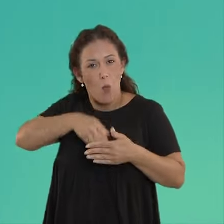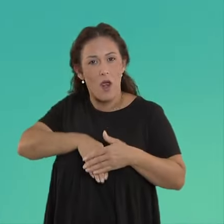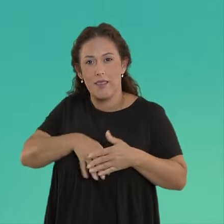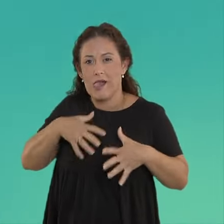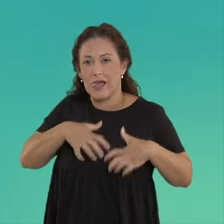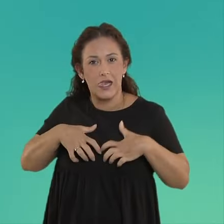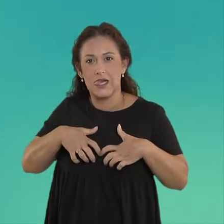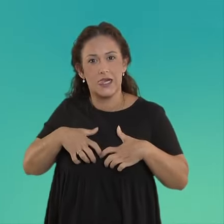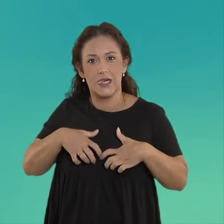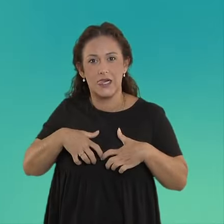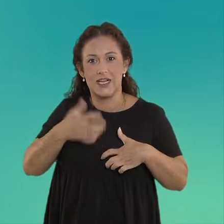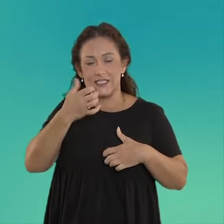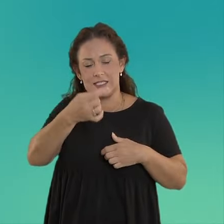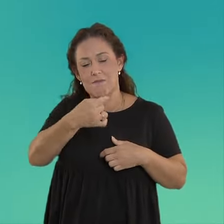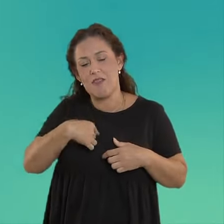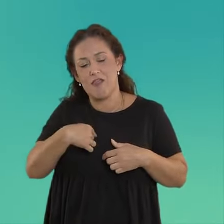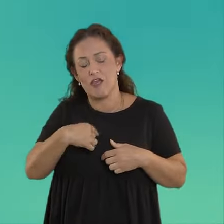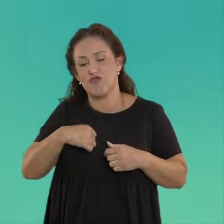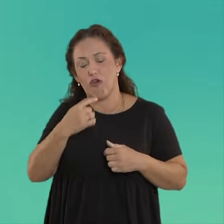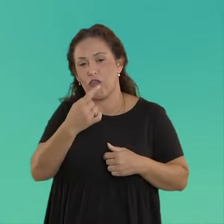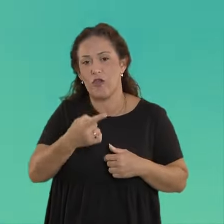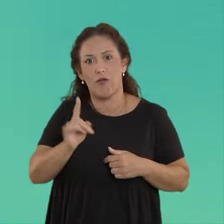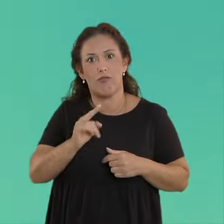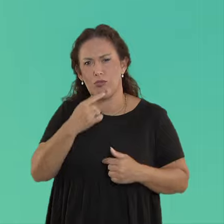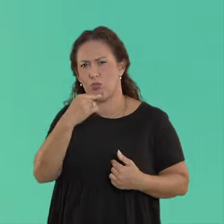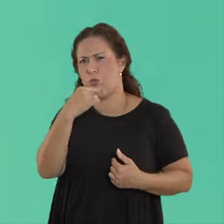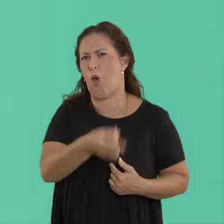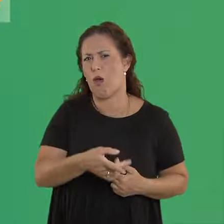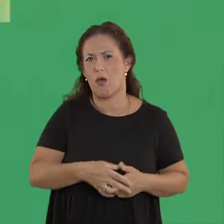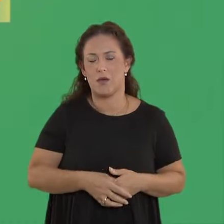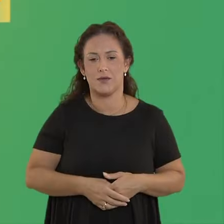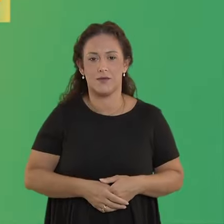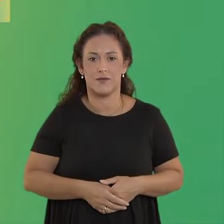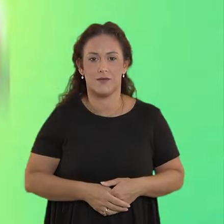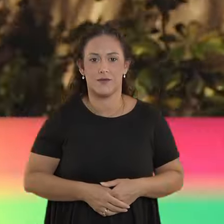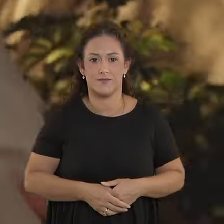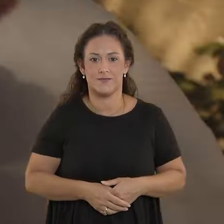seas rencoroso. No digas, ah, pues si no me saluda, yo no le saludo. No, hasta la muerte.